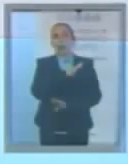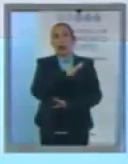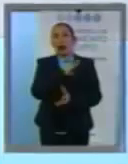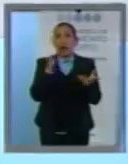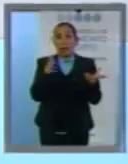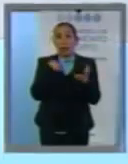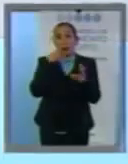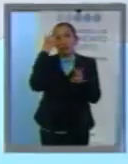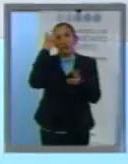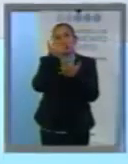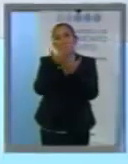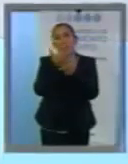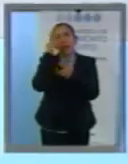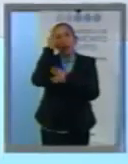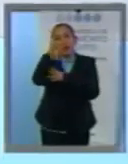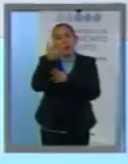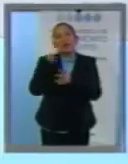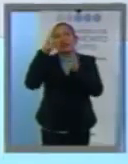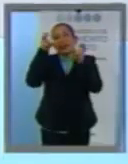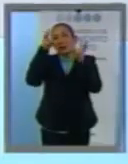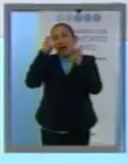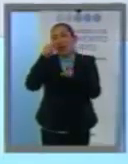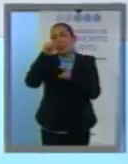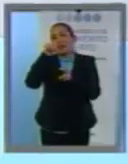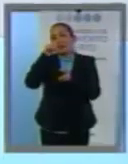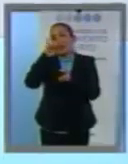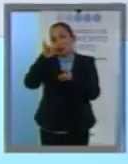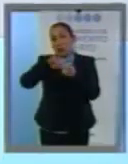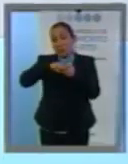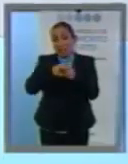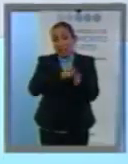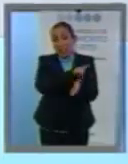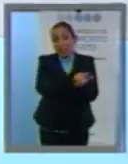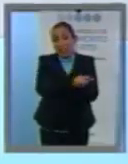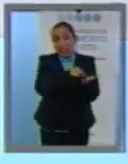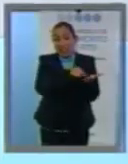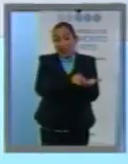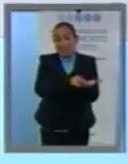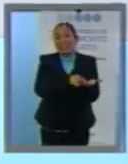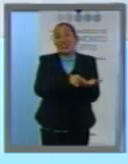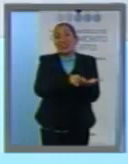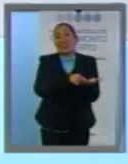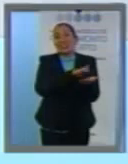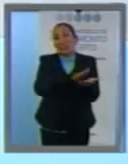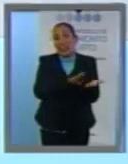grandes expectativas en materia de transparencia cuando entró en vigor la Ley General de Transparencia,